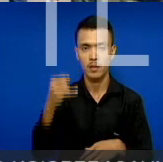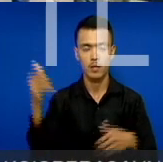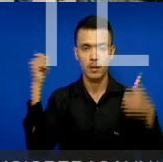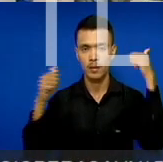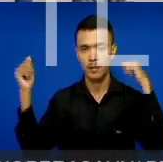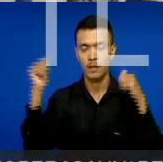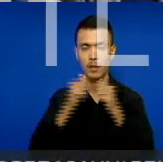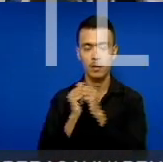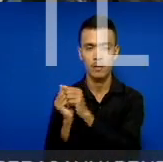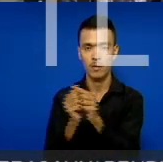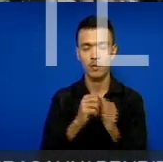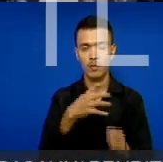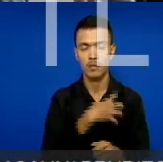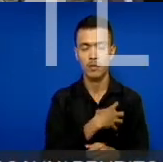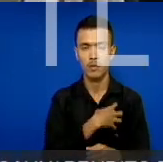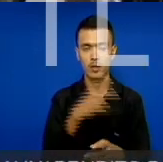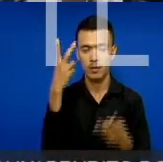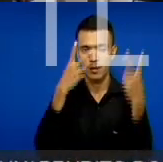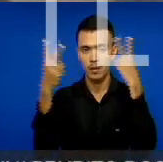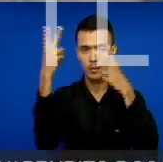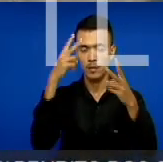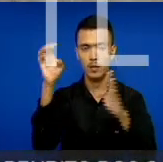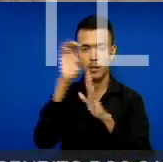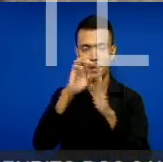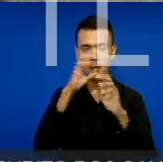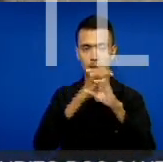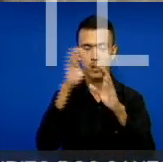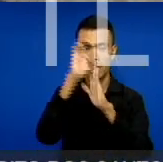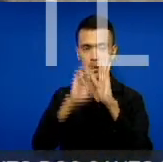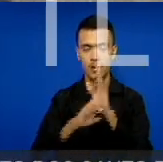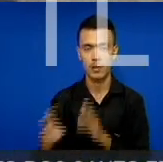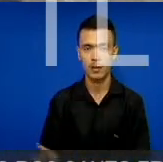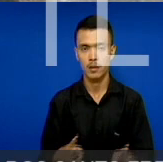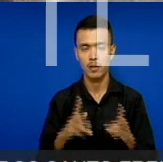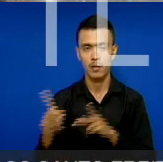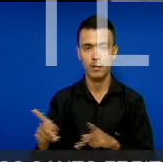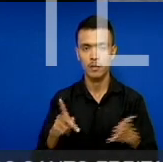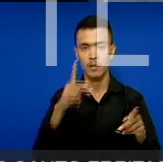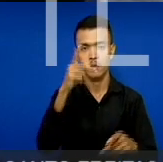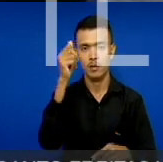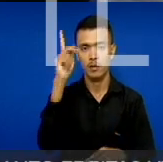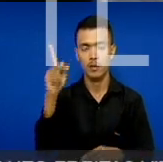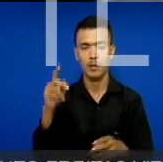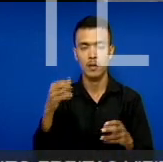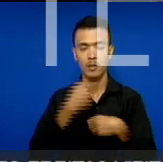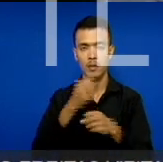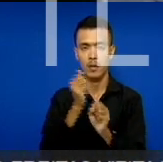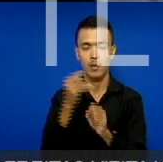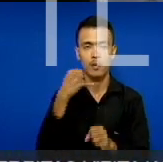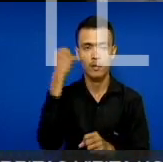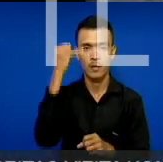con PNTL para halo checkpoint, para transporte Estado y estrada público, no cac halo función investigación, tem que retan autorización, musi